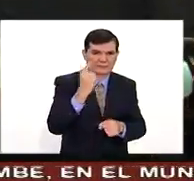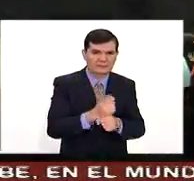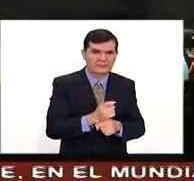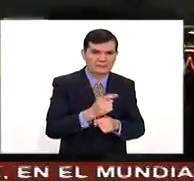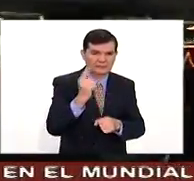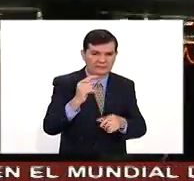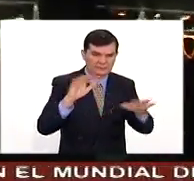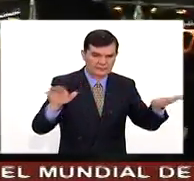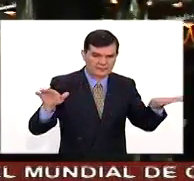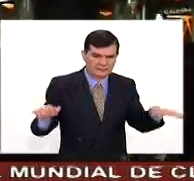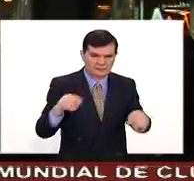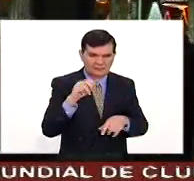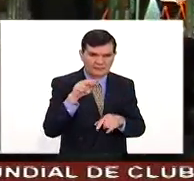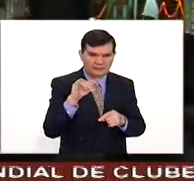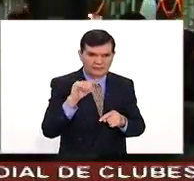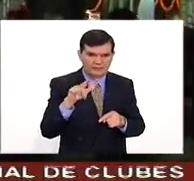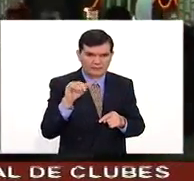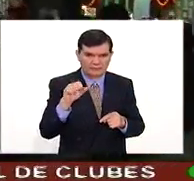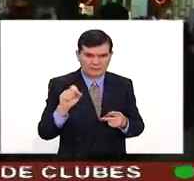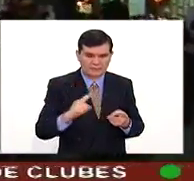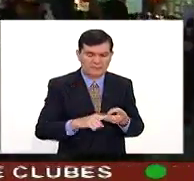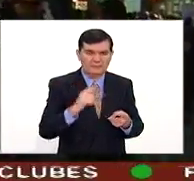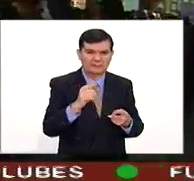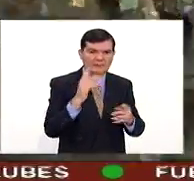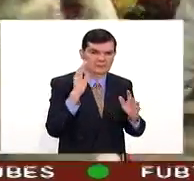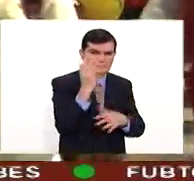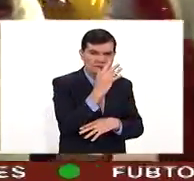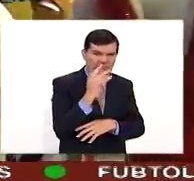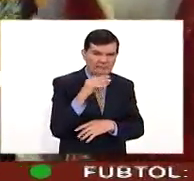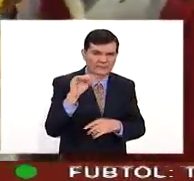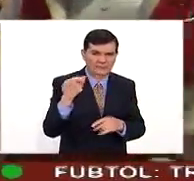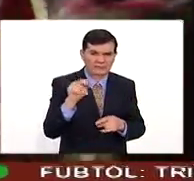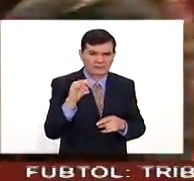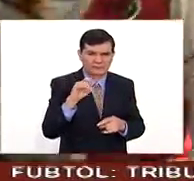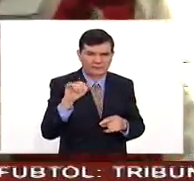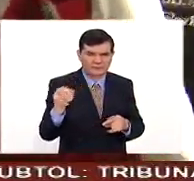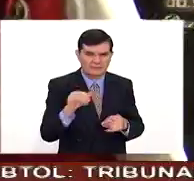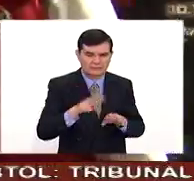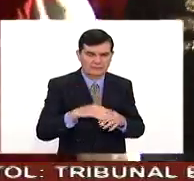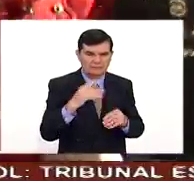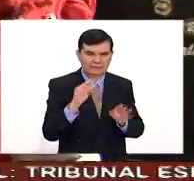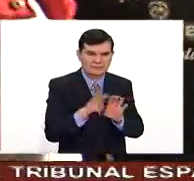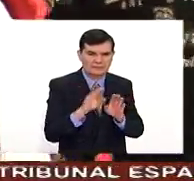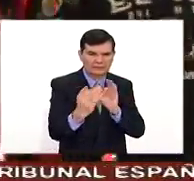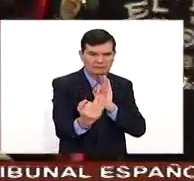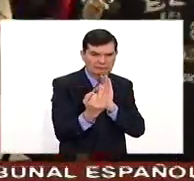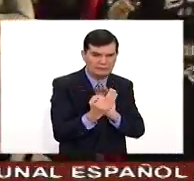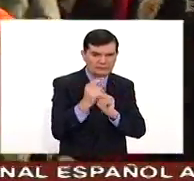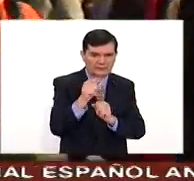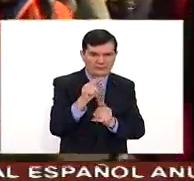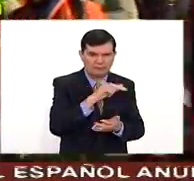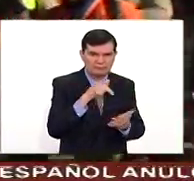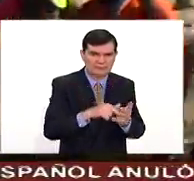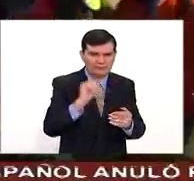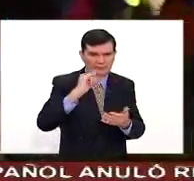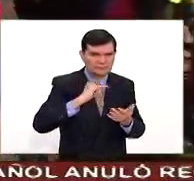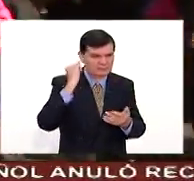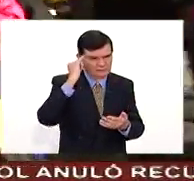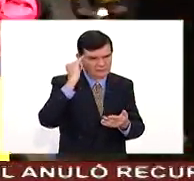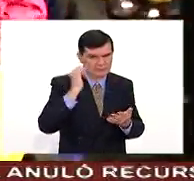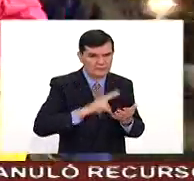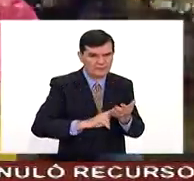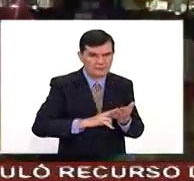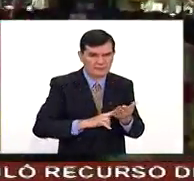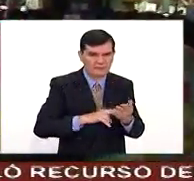el Parque María Luisa, el Parque del Mestizaje, que se ubica muy cerca de lo que es Indios Verdes y